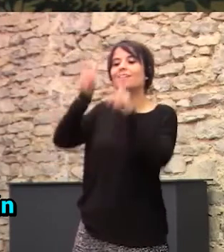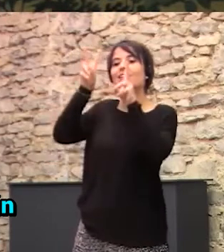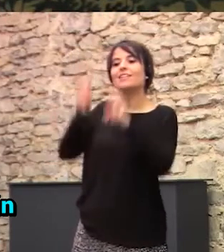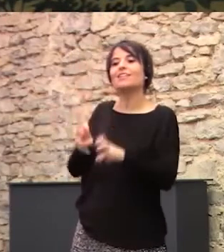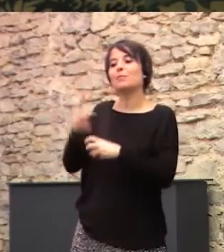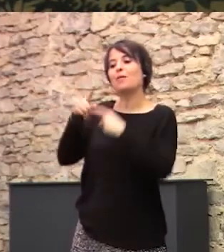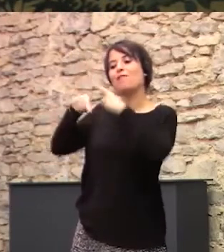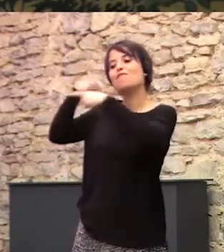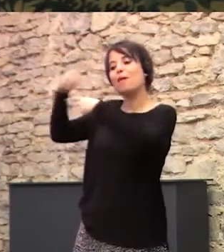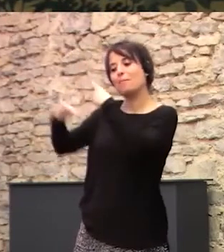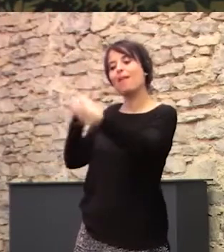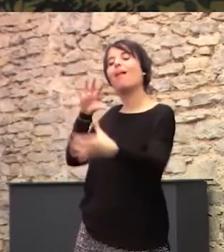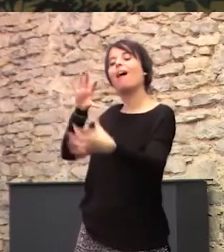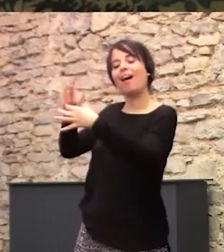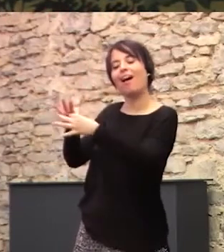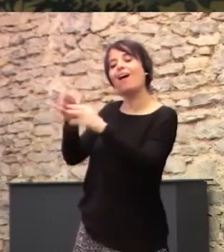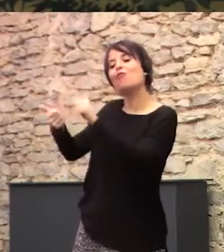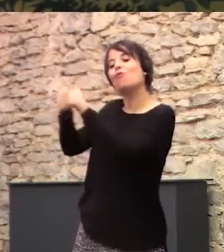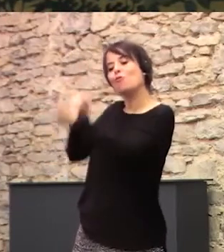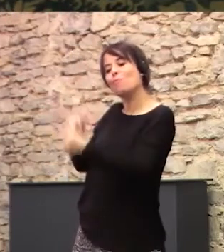la familia.